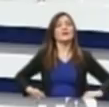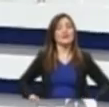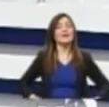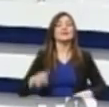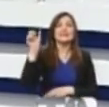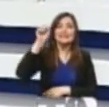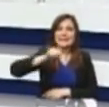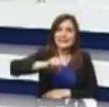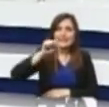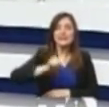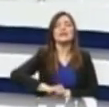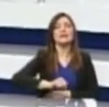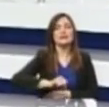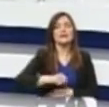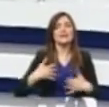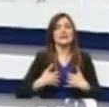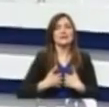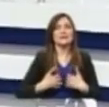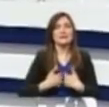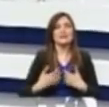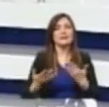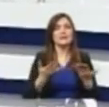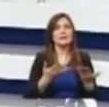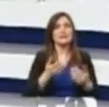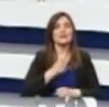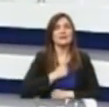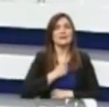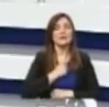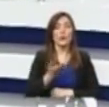la esterilización solo se puede hacer para los animalitos que tienen dueño.